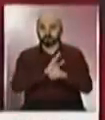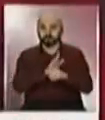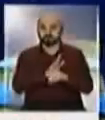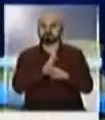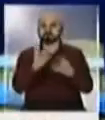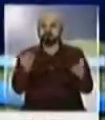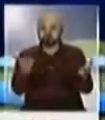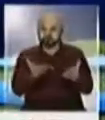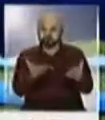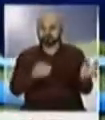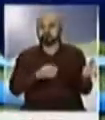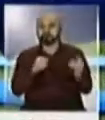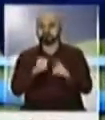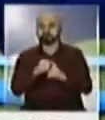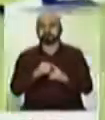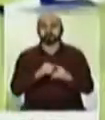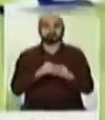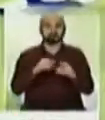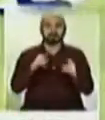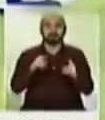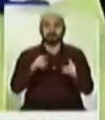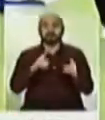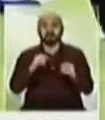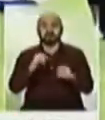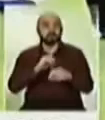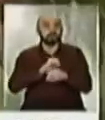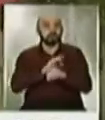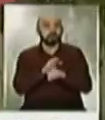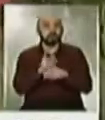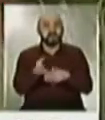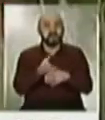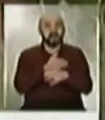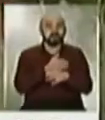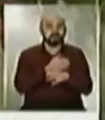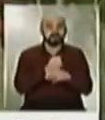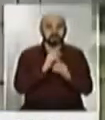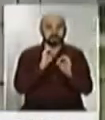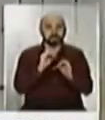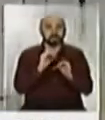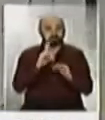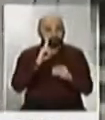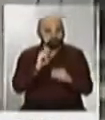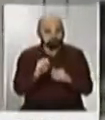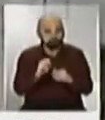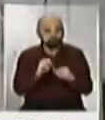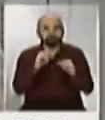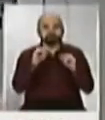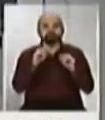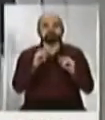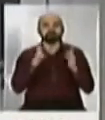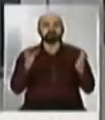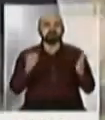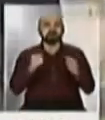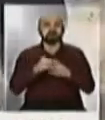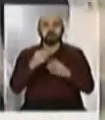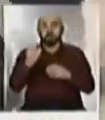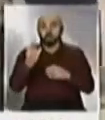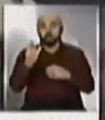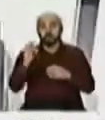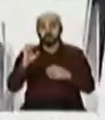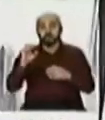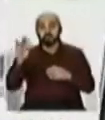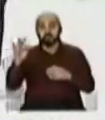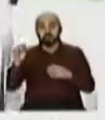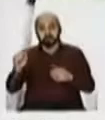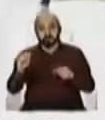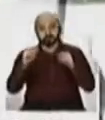Bersalco y el argentino Ángel Correa dieron positivo por COVID antes de viajar a Lisboa. Las alarmas se encendieron en la ciudad deportiva colchonera y la UEFA de